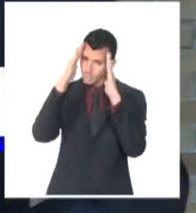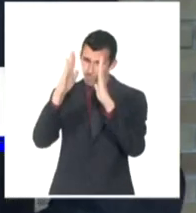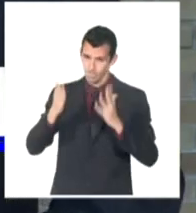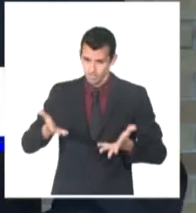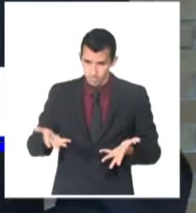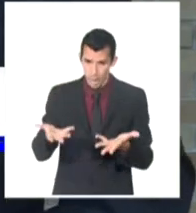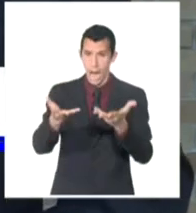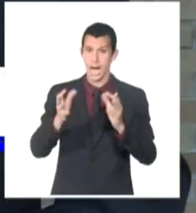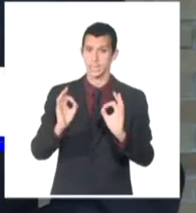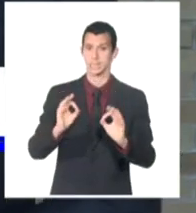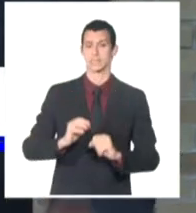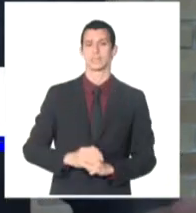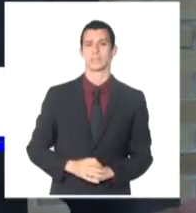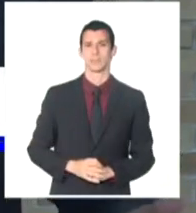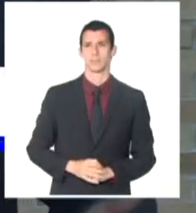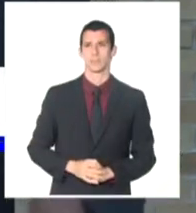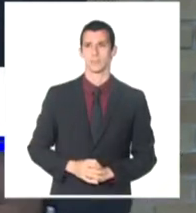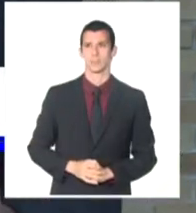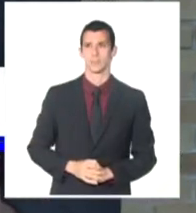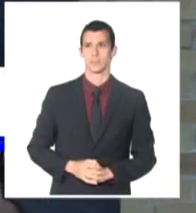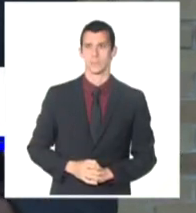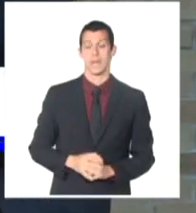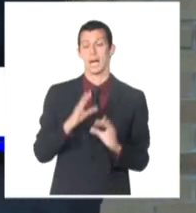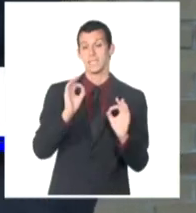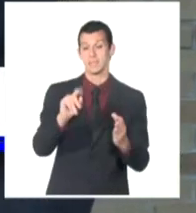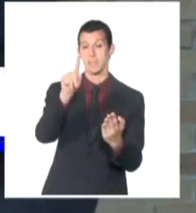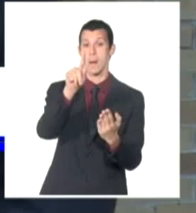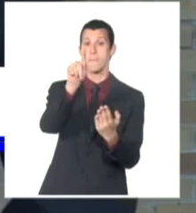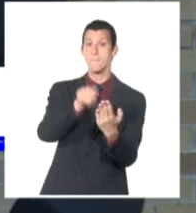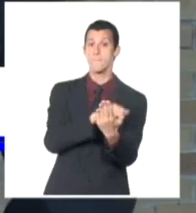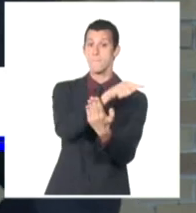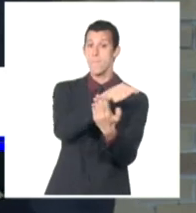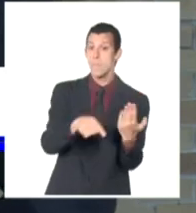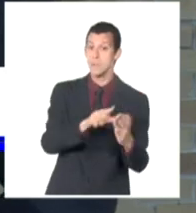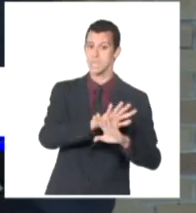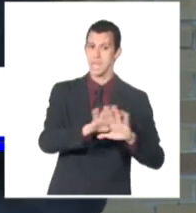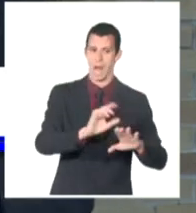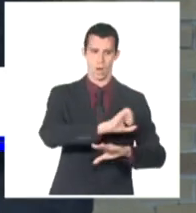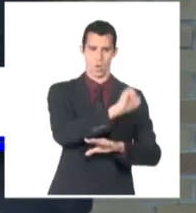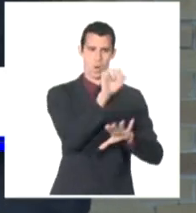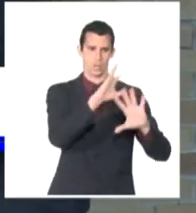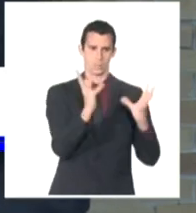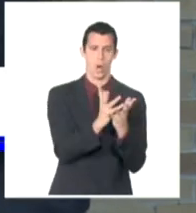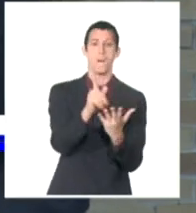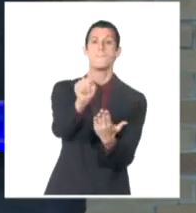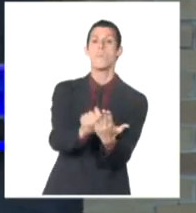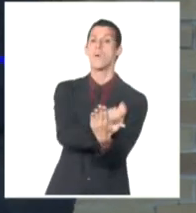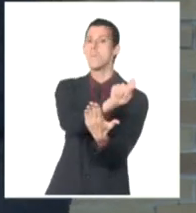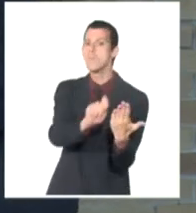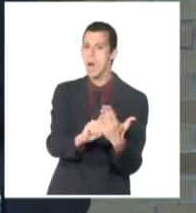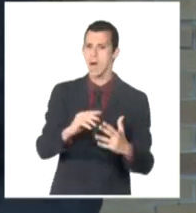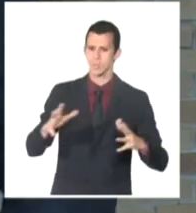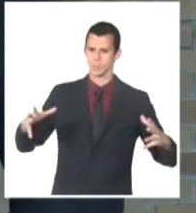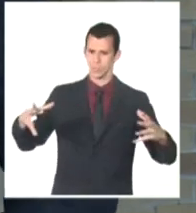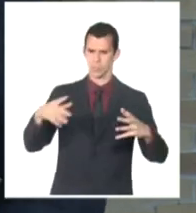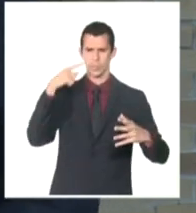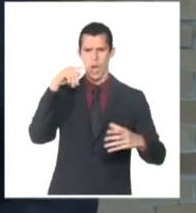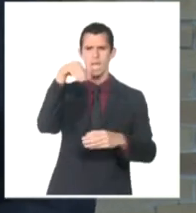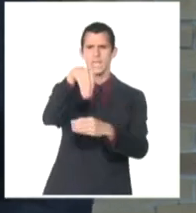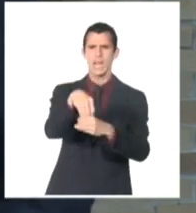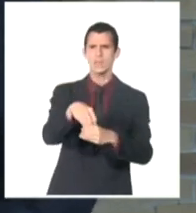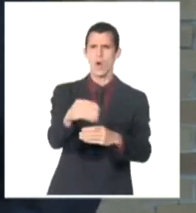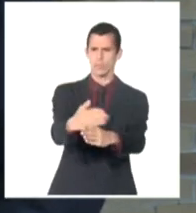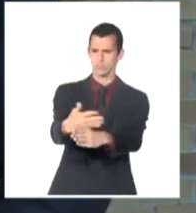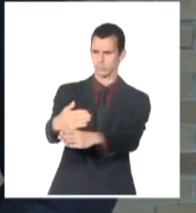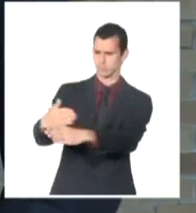Poder Popular, un órgano plural, diverso, mestizo e inclusivo, que tiene la misión de adoptar las medidas y leyes que permitan